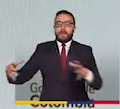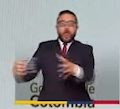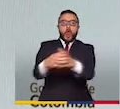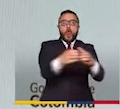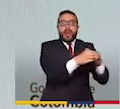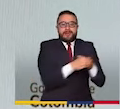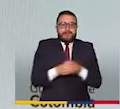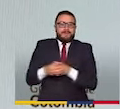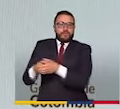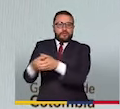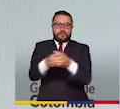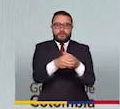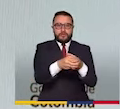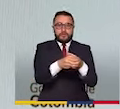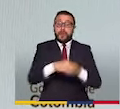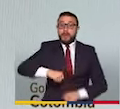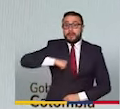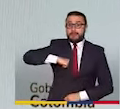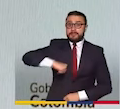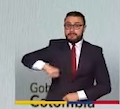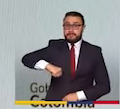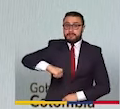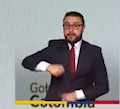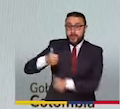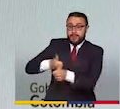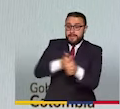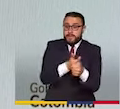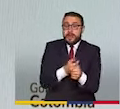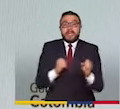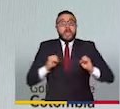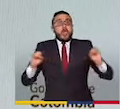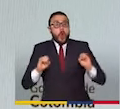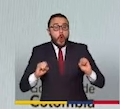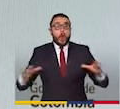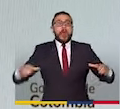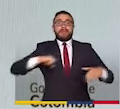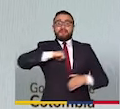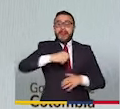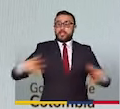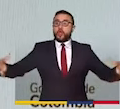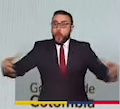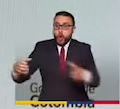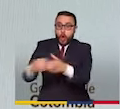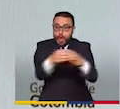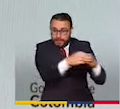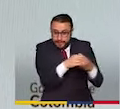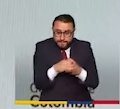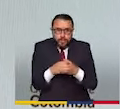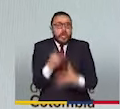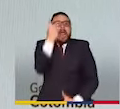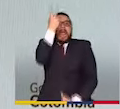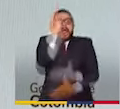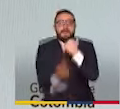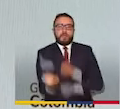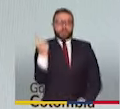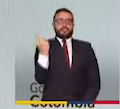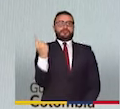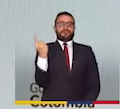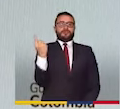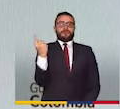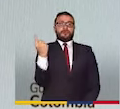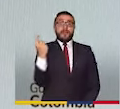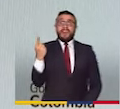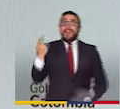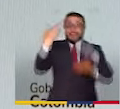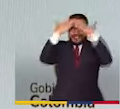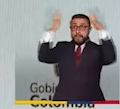Son ambos, derechos individuales y colectivos. La nueva democracia en crisis hoy en el mundo pregona eso.